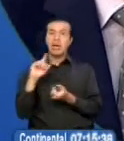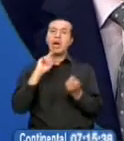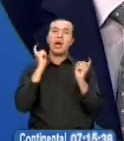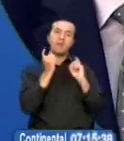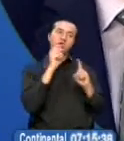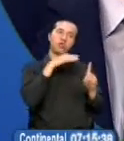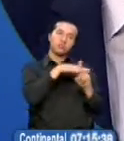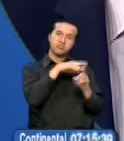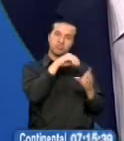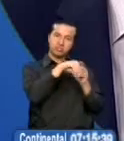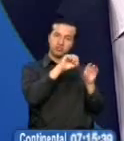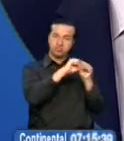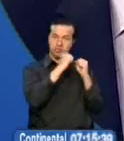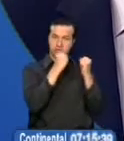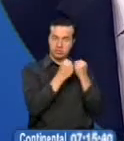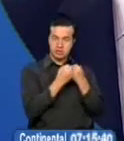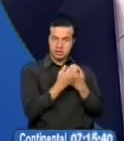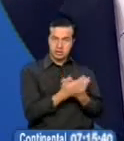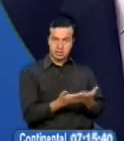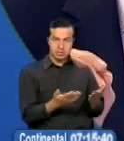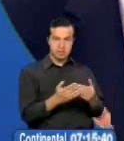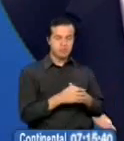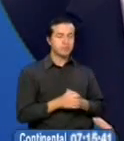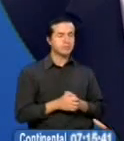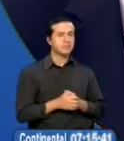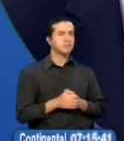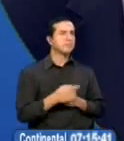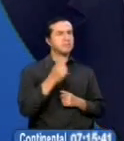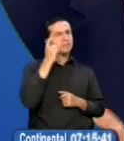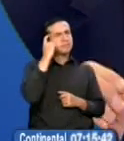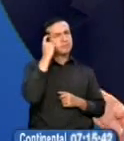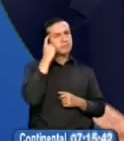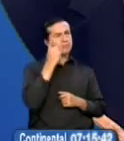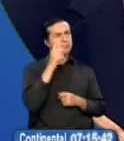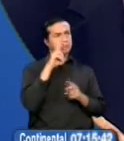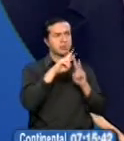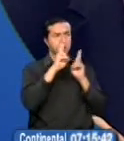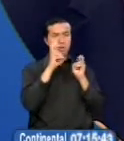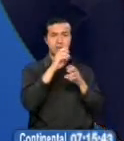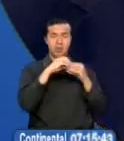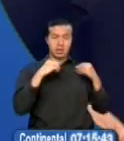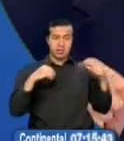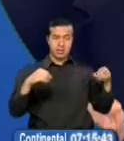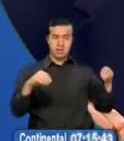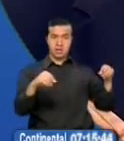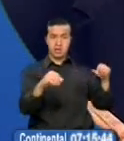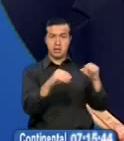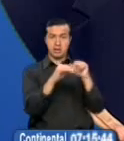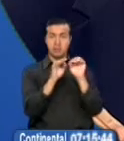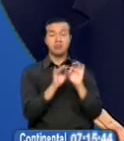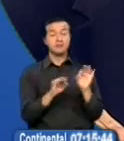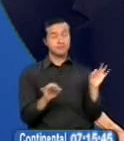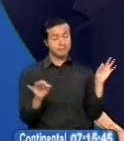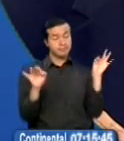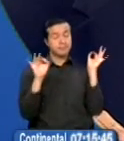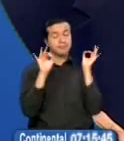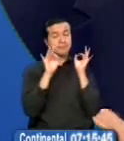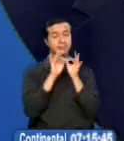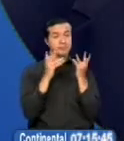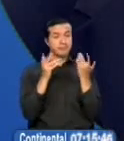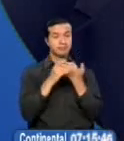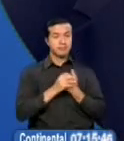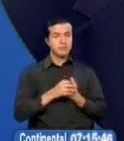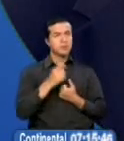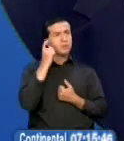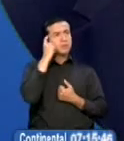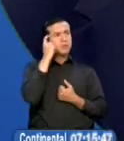ahora a la sociedad. En ese sentido, el tema de tierras juega un papel importante, pero